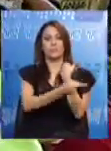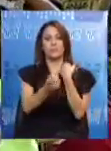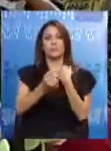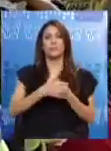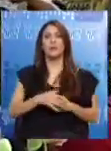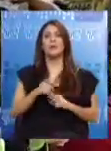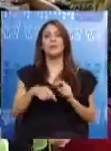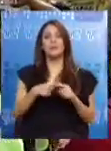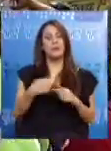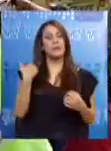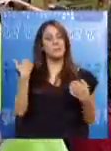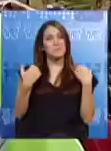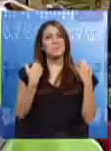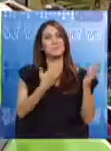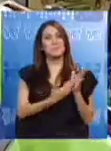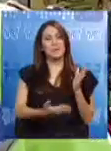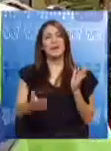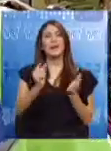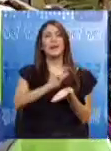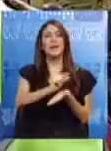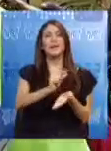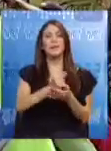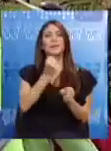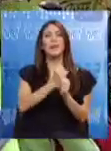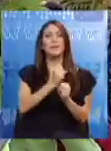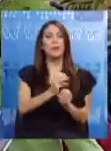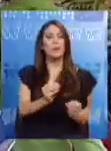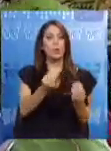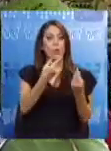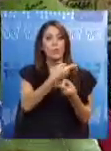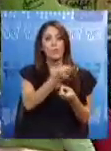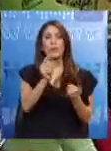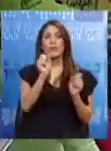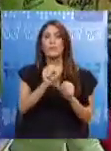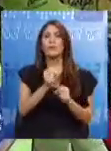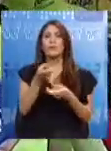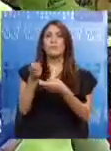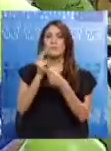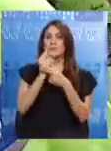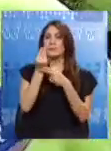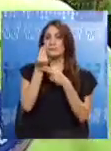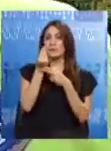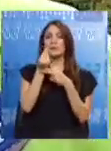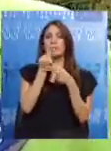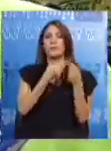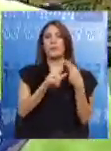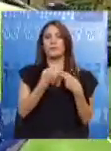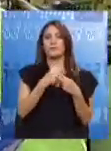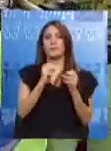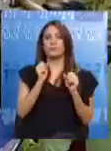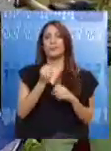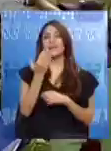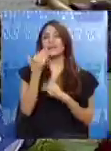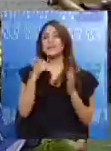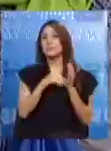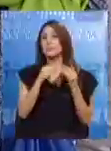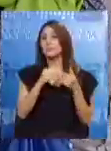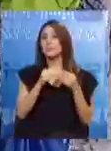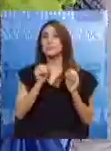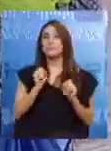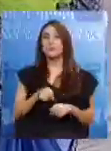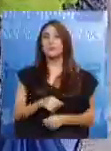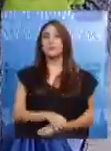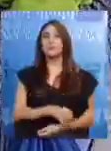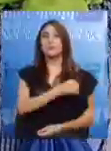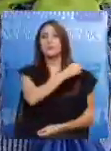enorme entusiasmo por el programa del crédito para el empleo juvenil, para que el joven se convierta en emprendedor con un crédito hasta 15 mil dólares. Una